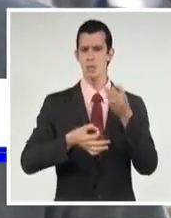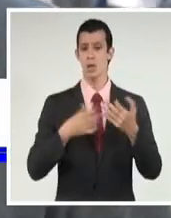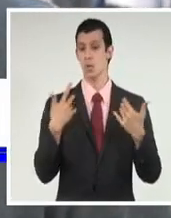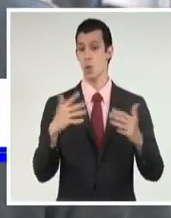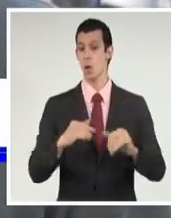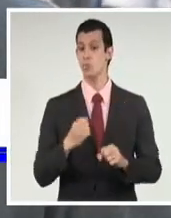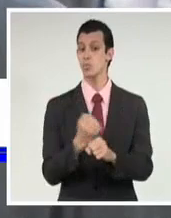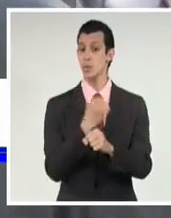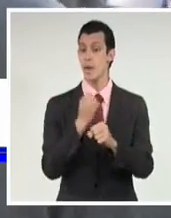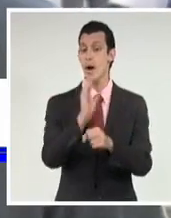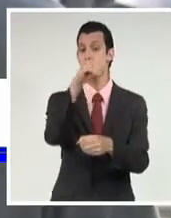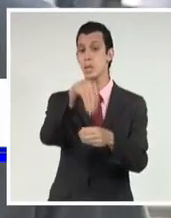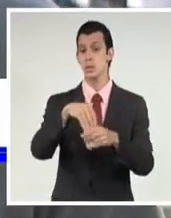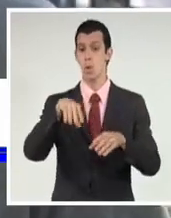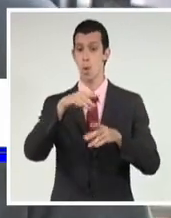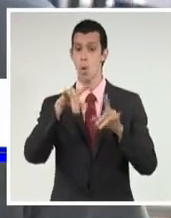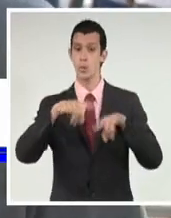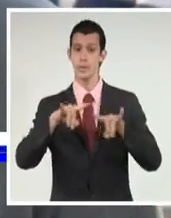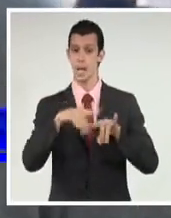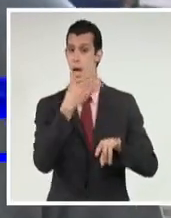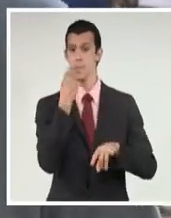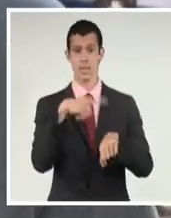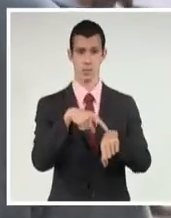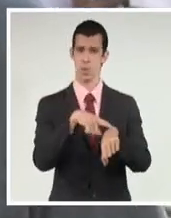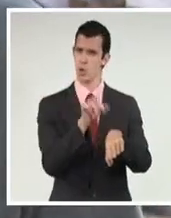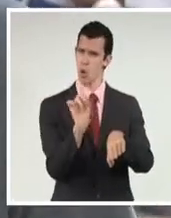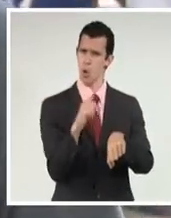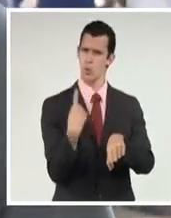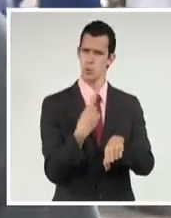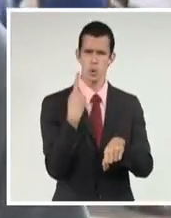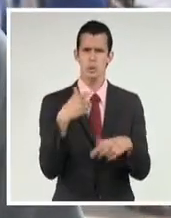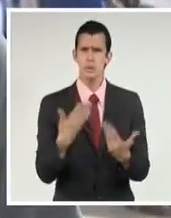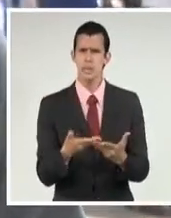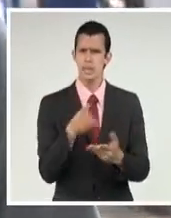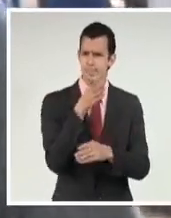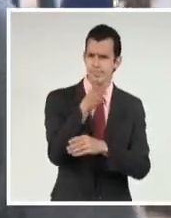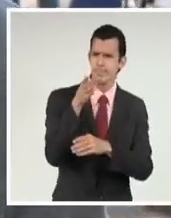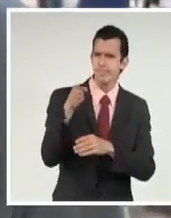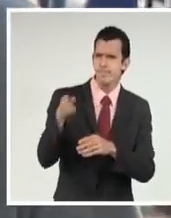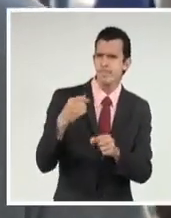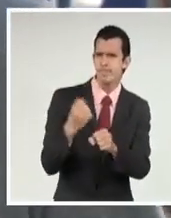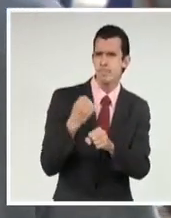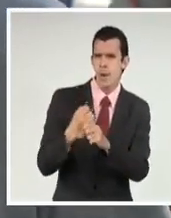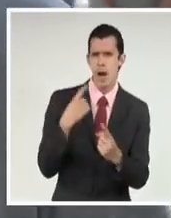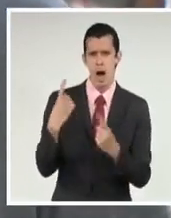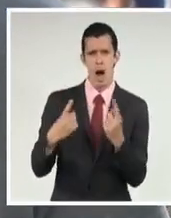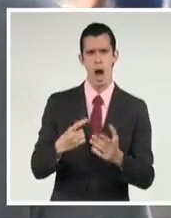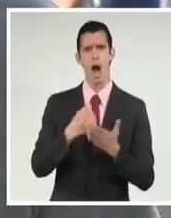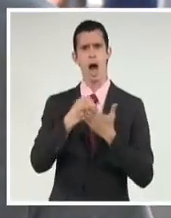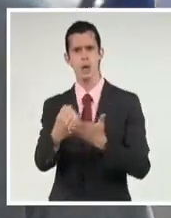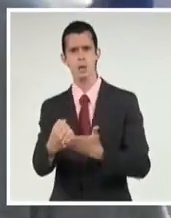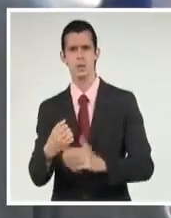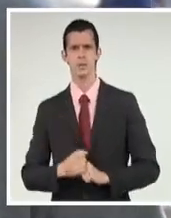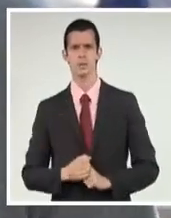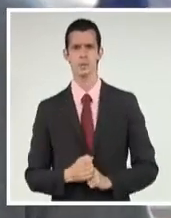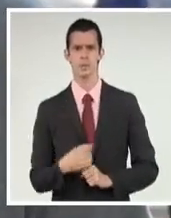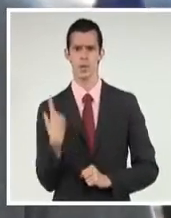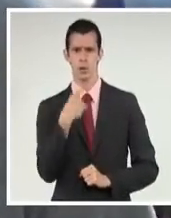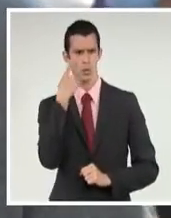varios proyectos de impacto social, tareas de impacto social, y estamos aquí hoy reafirmando nuestros